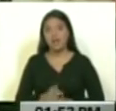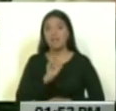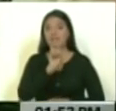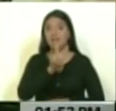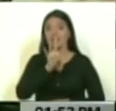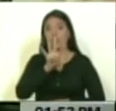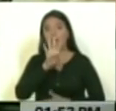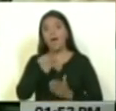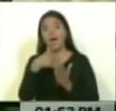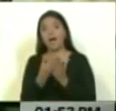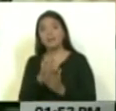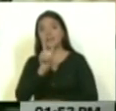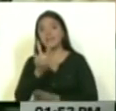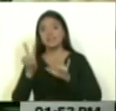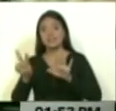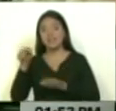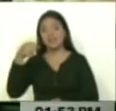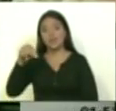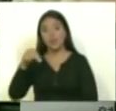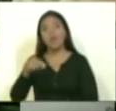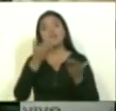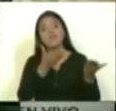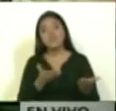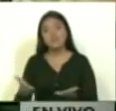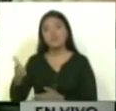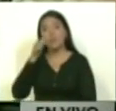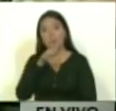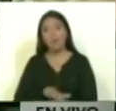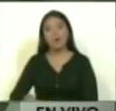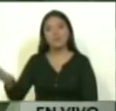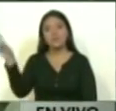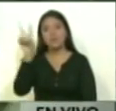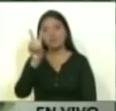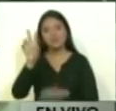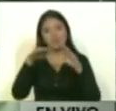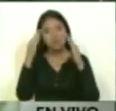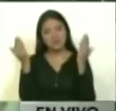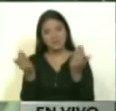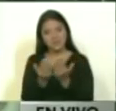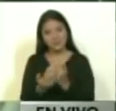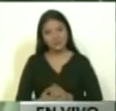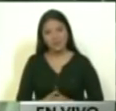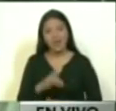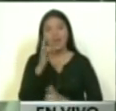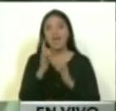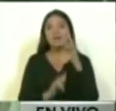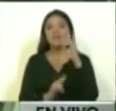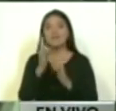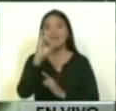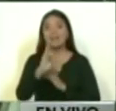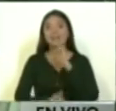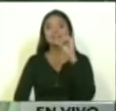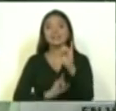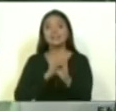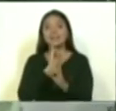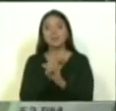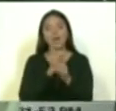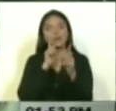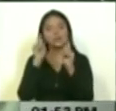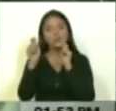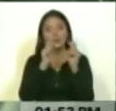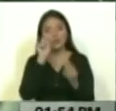24 al 27 de noviembre, invito a todo el pueblo de Venezuela y al mundo a la Feria Internacional de Turismo